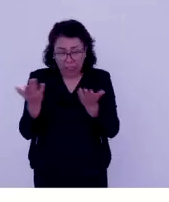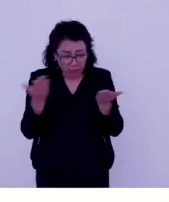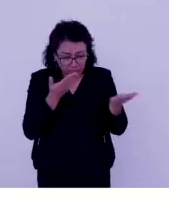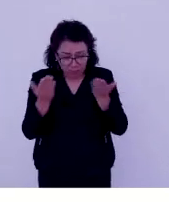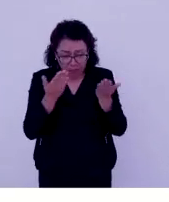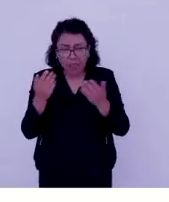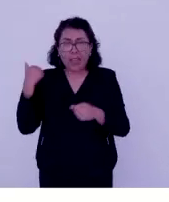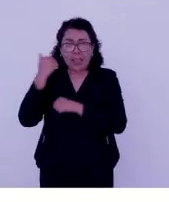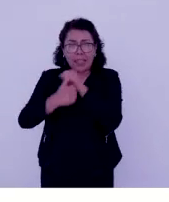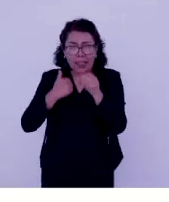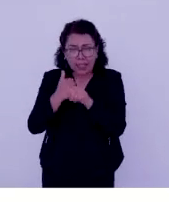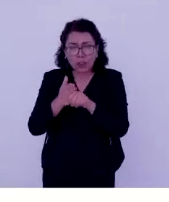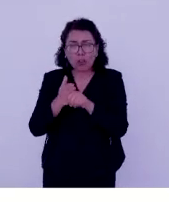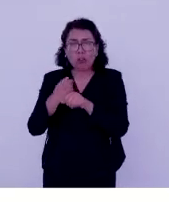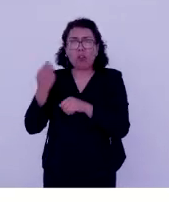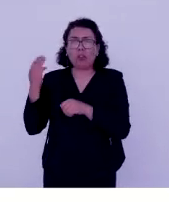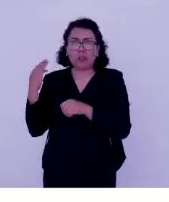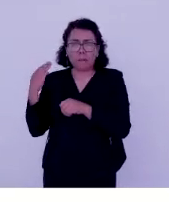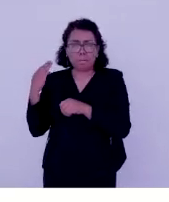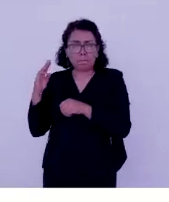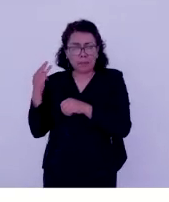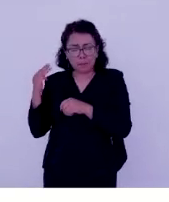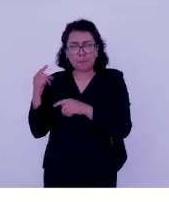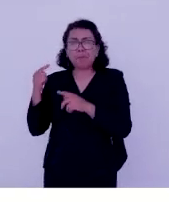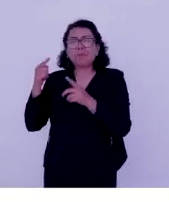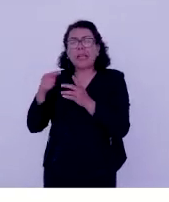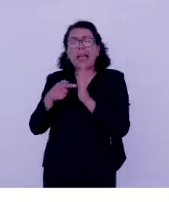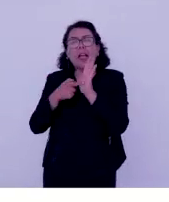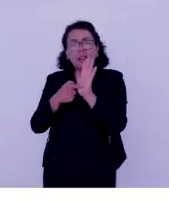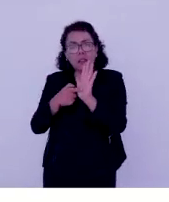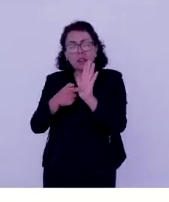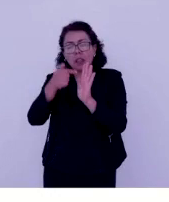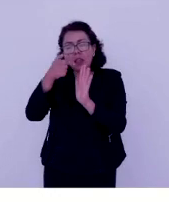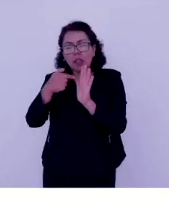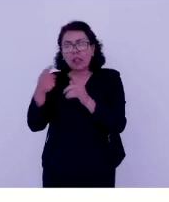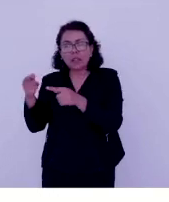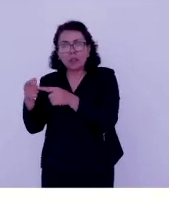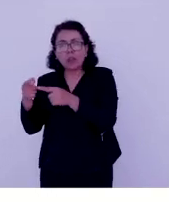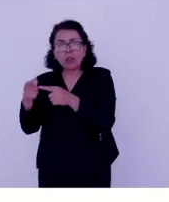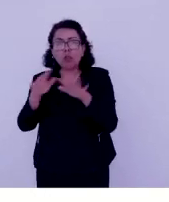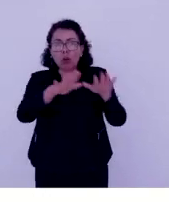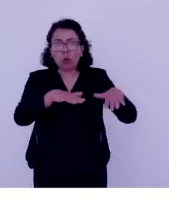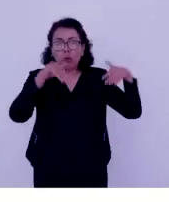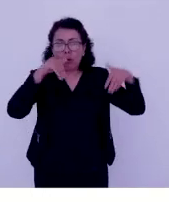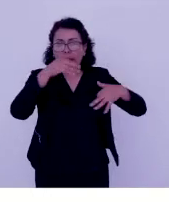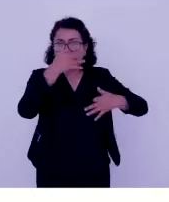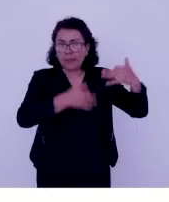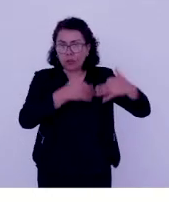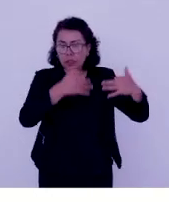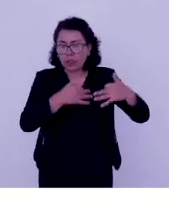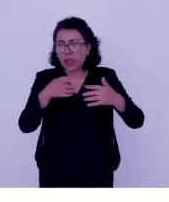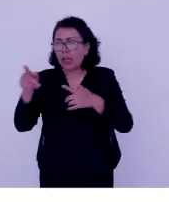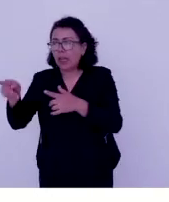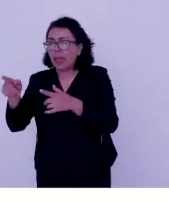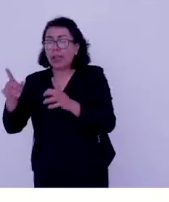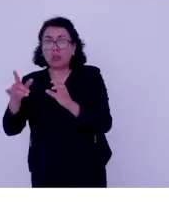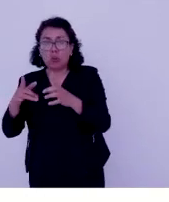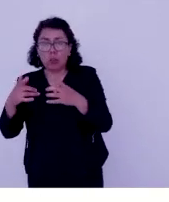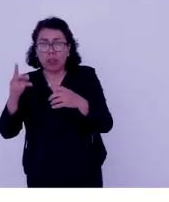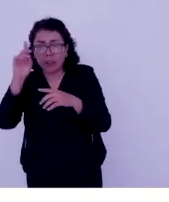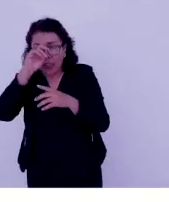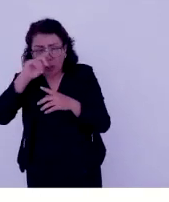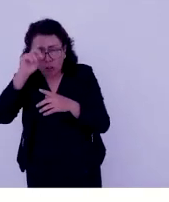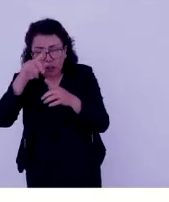2023 se instalara el observatorio en un proceso en el que estuvieron involucrados tanto el pleno del tribunal como el consejo y la sociedad civil en